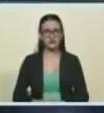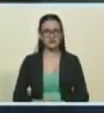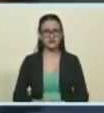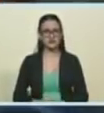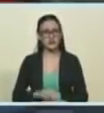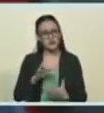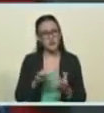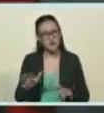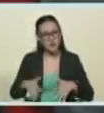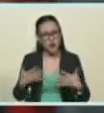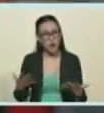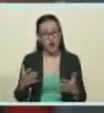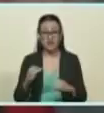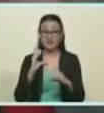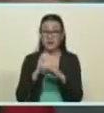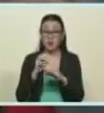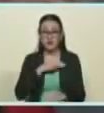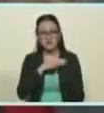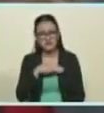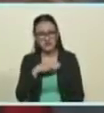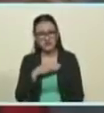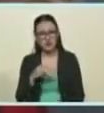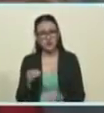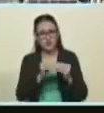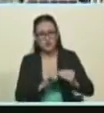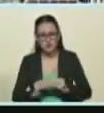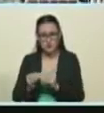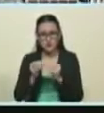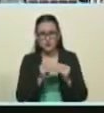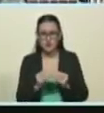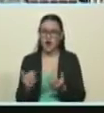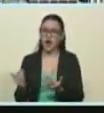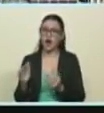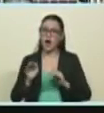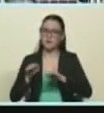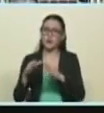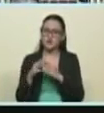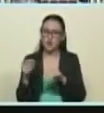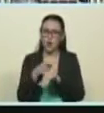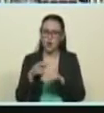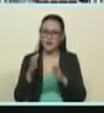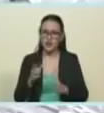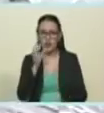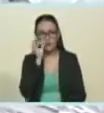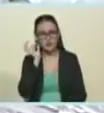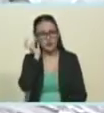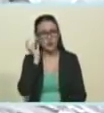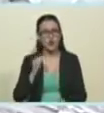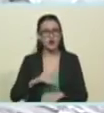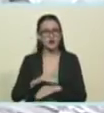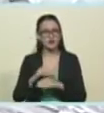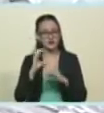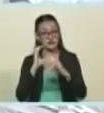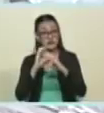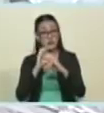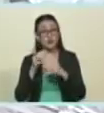foco. Misión transporte, su recuperación. Y cuento con el apoyo de todos los gobernadores y gobernadoras. Transporte